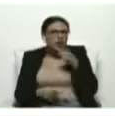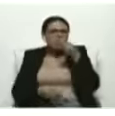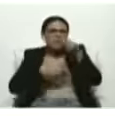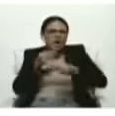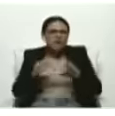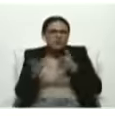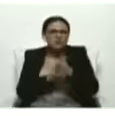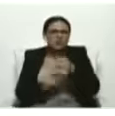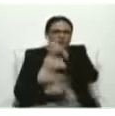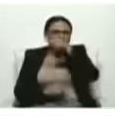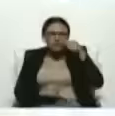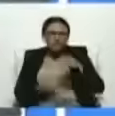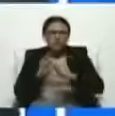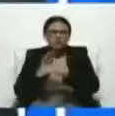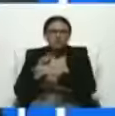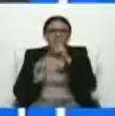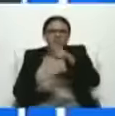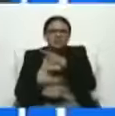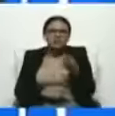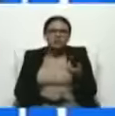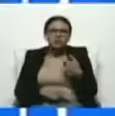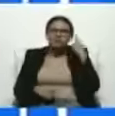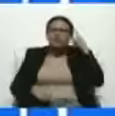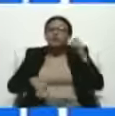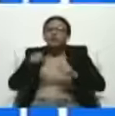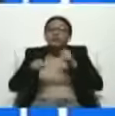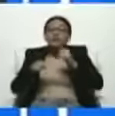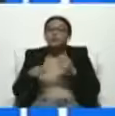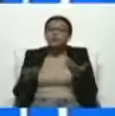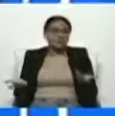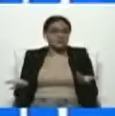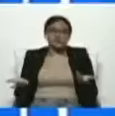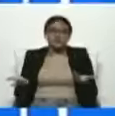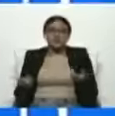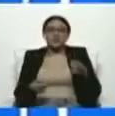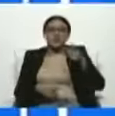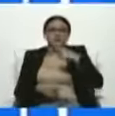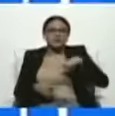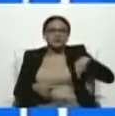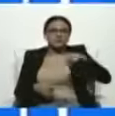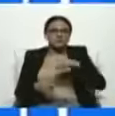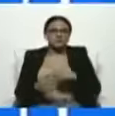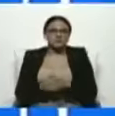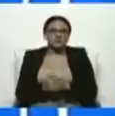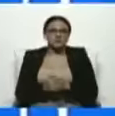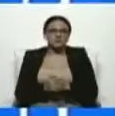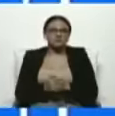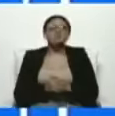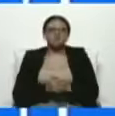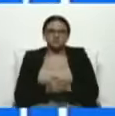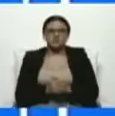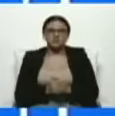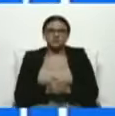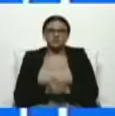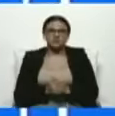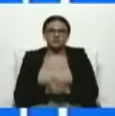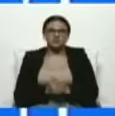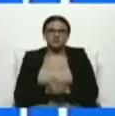Tendencia. ¿Ustedes han oído hablar de eso en algún otro país de este continente, del norte de